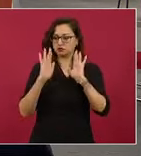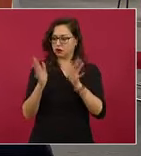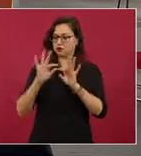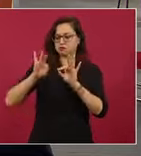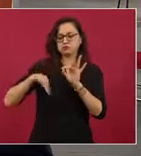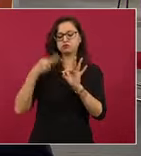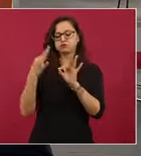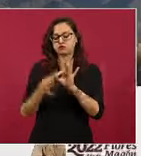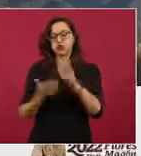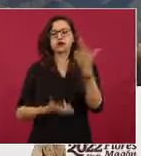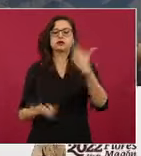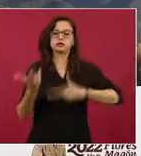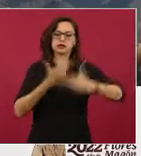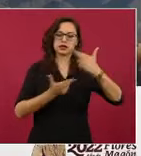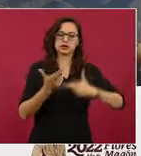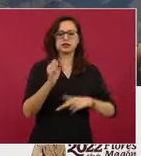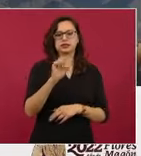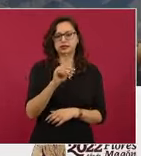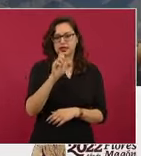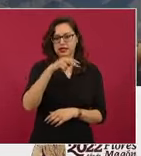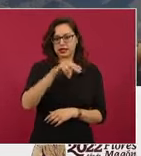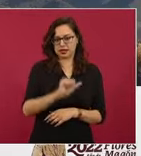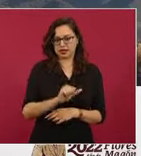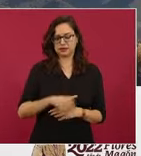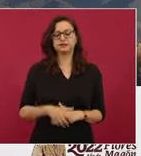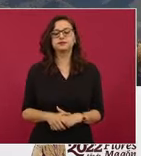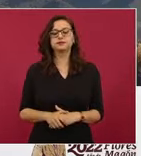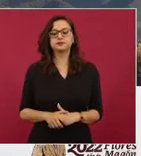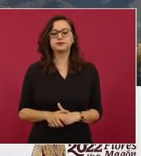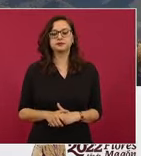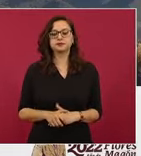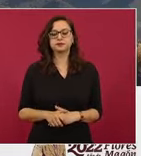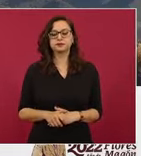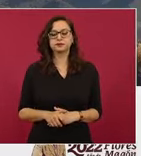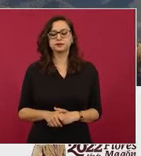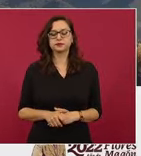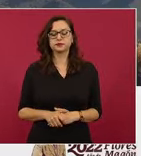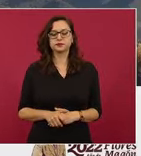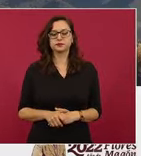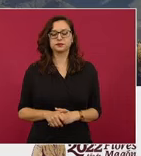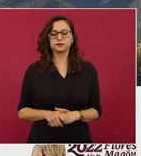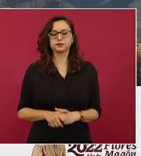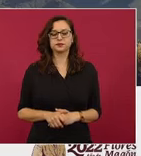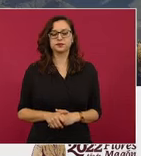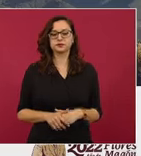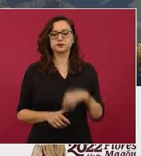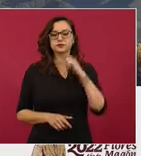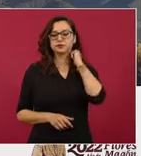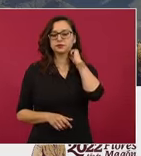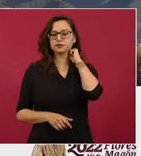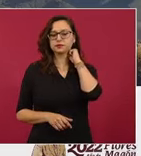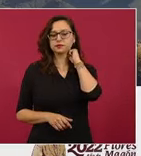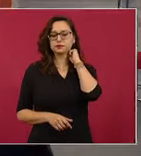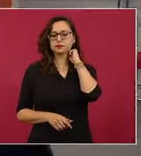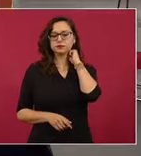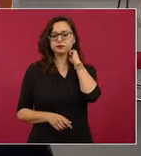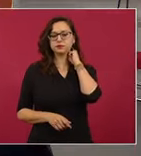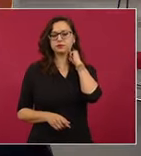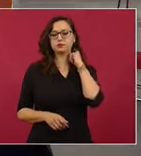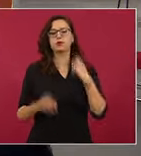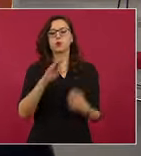la Secretaría de la Defensa Nacional, que es quien los alberga. Adelante a todos los participantes. Aquí están algunas imágenes